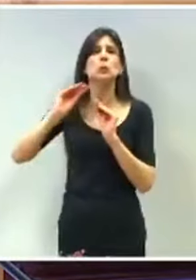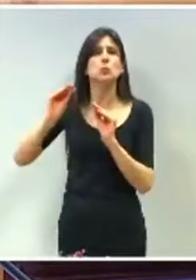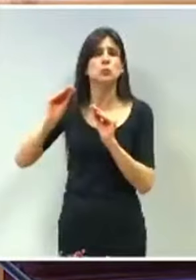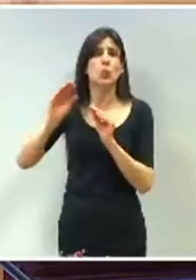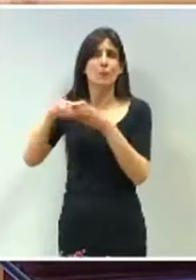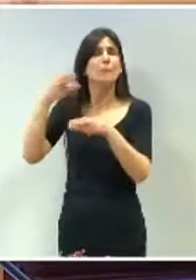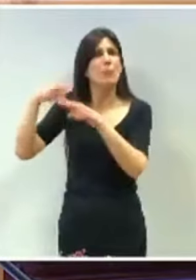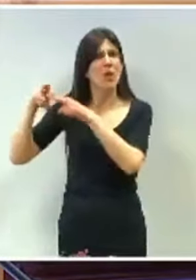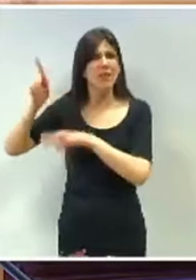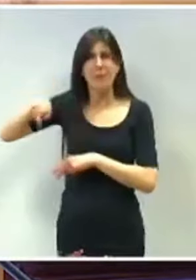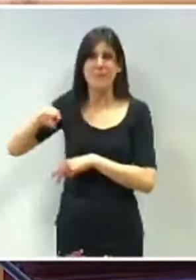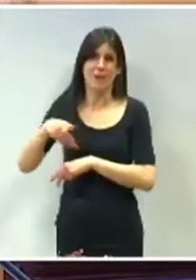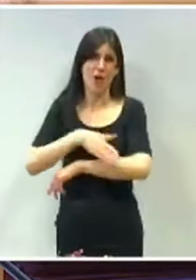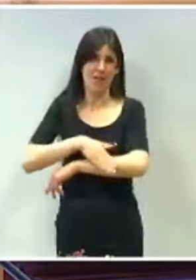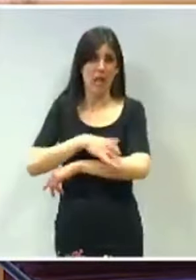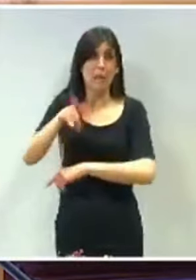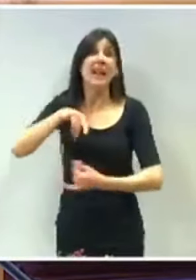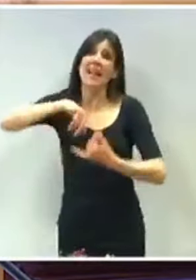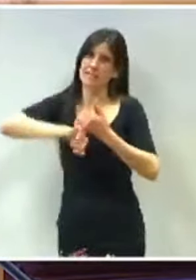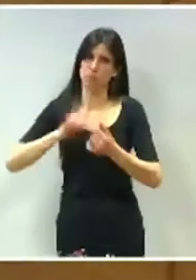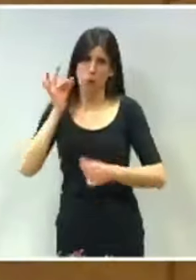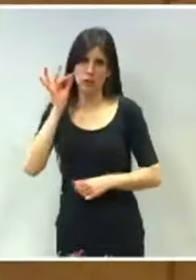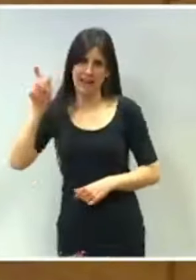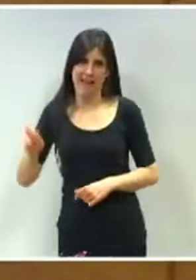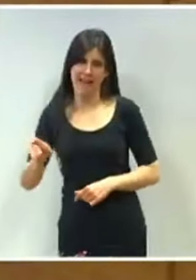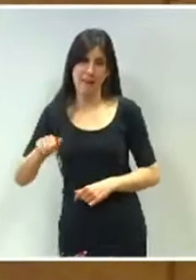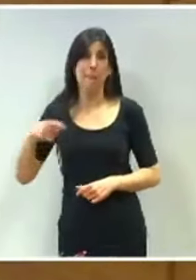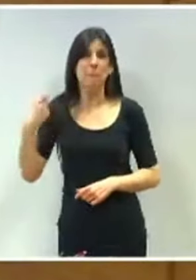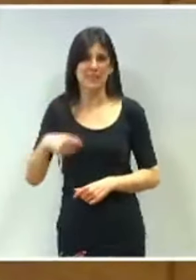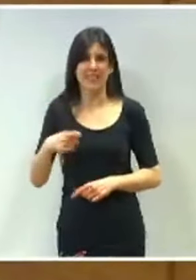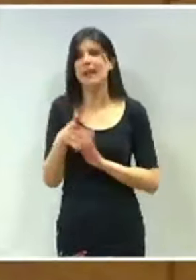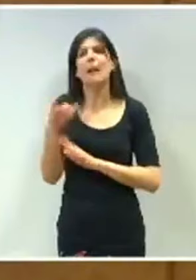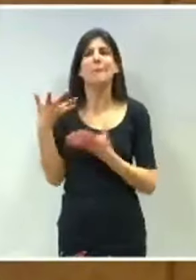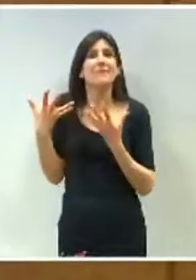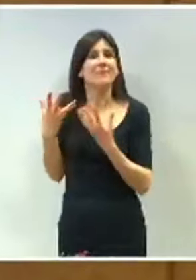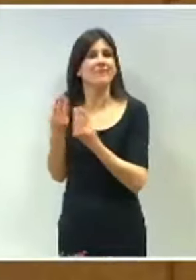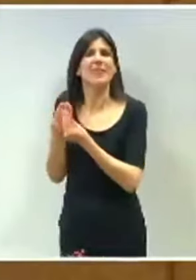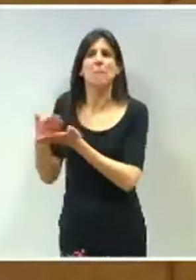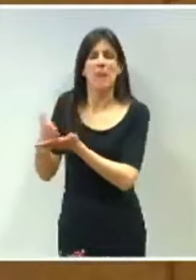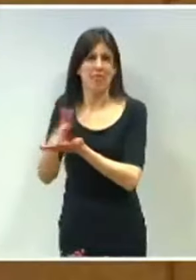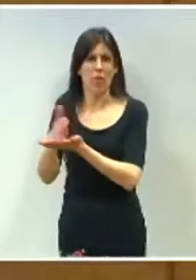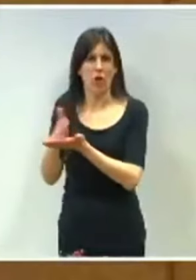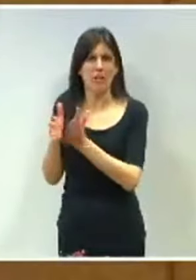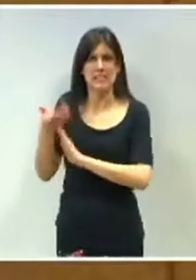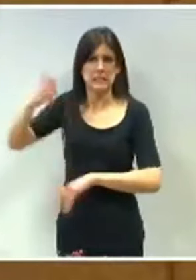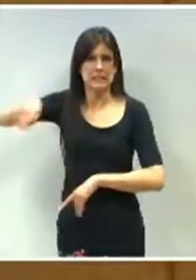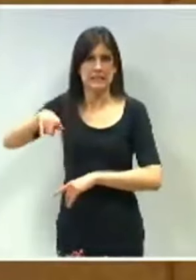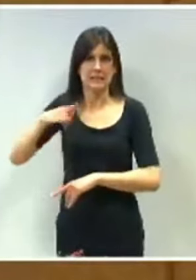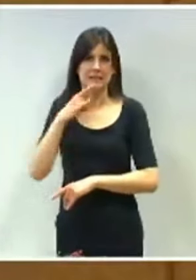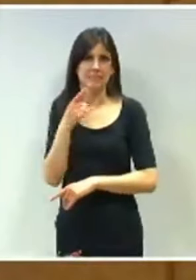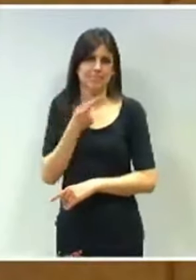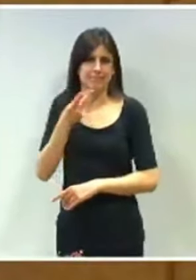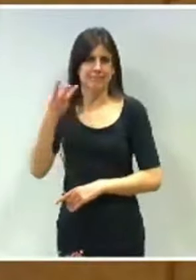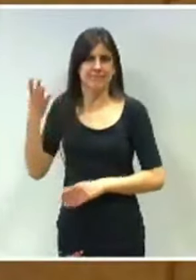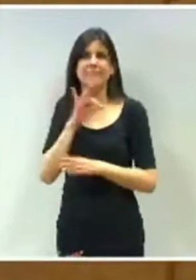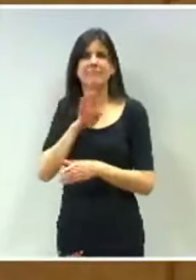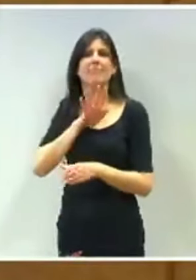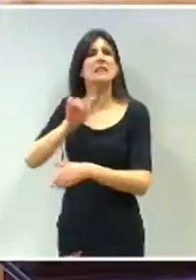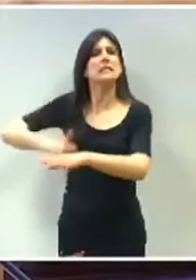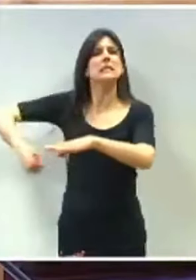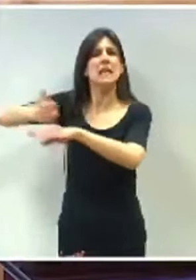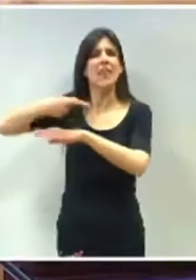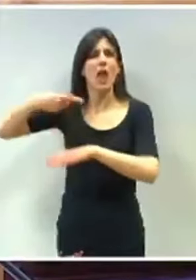Ah y a la esposa del presidente que se reúne con mediadores y que fue varias veces a la sede de globalia al